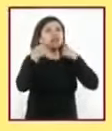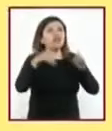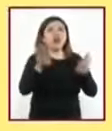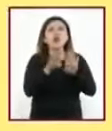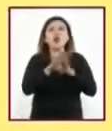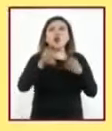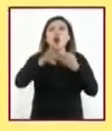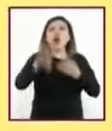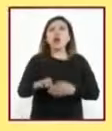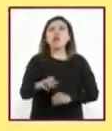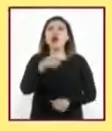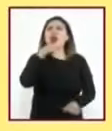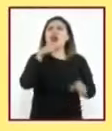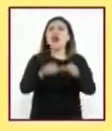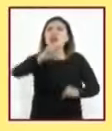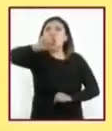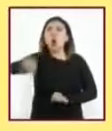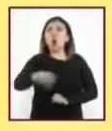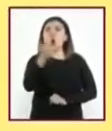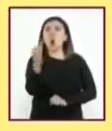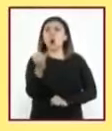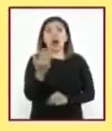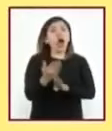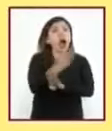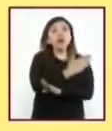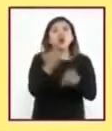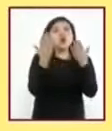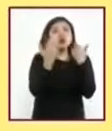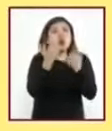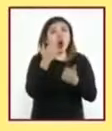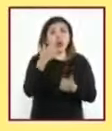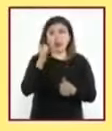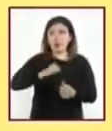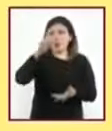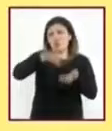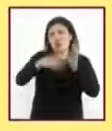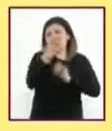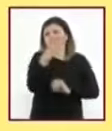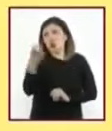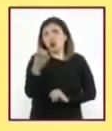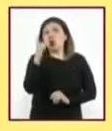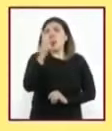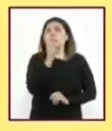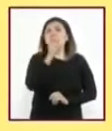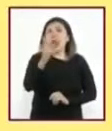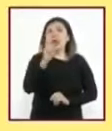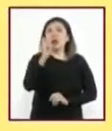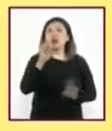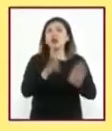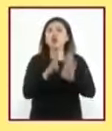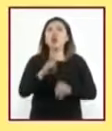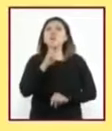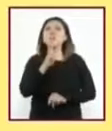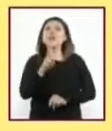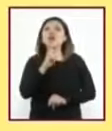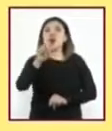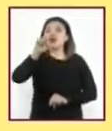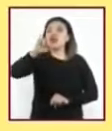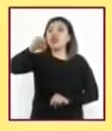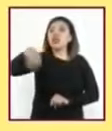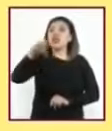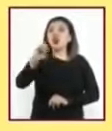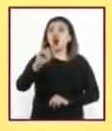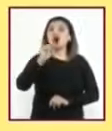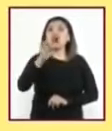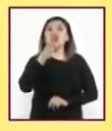el sonido de la letra J no existía en el siglo XV, por lo que una palabra como el verbo dijo se